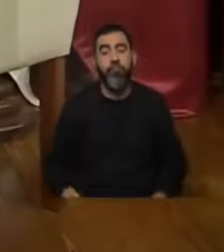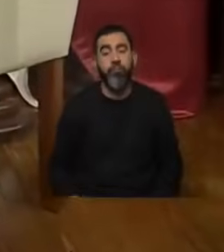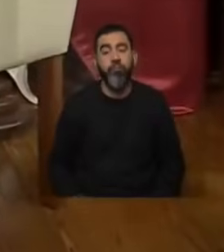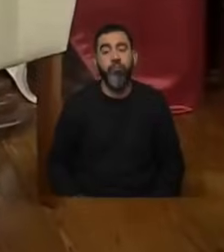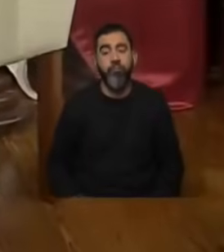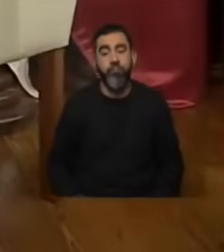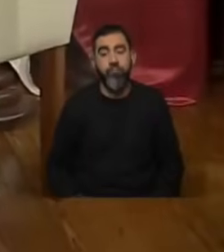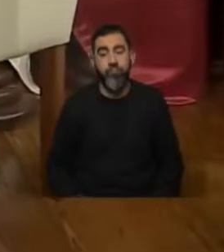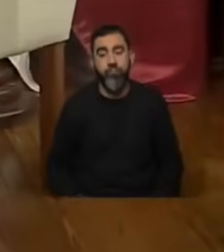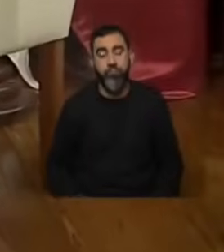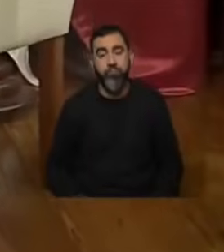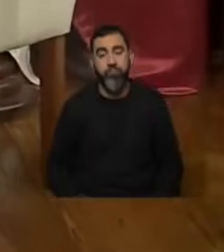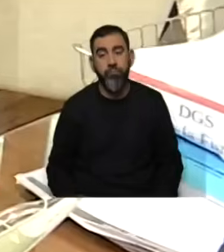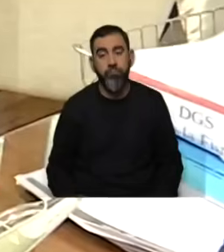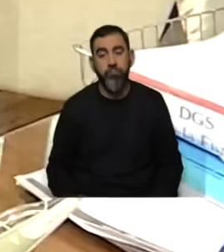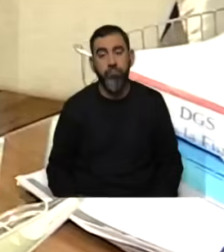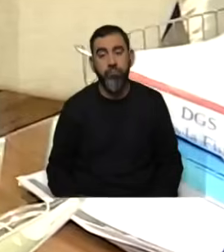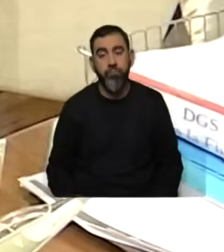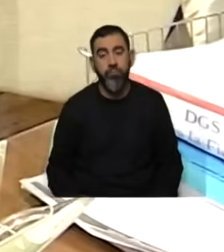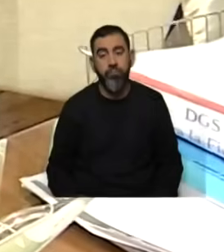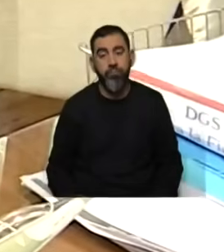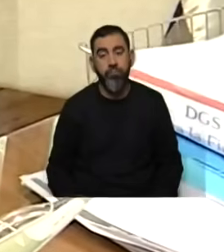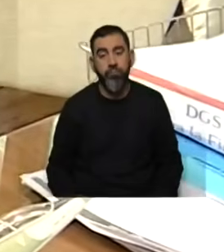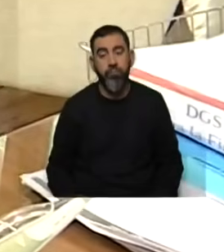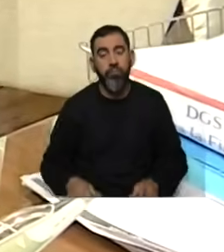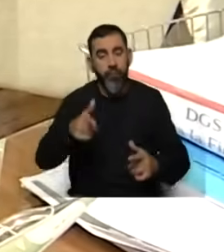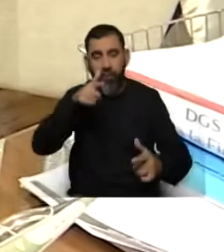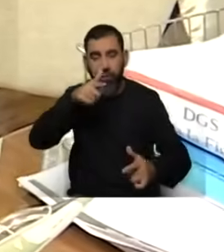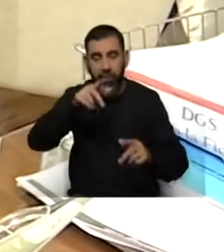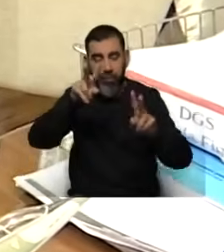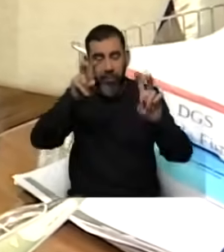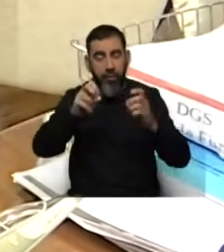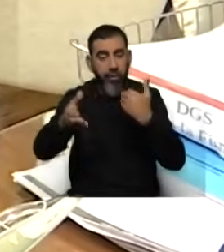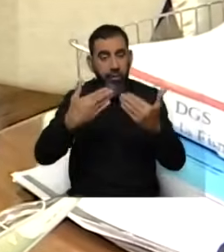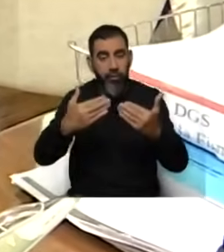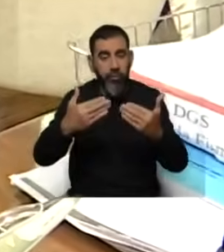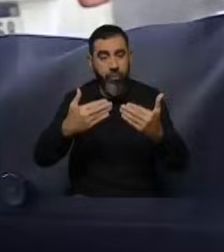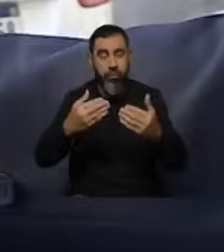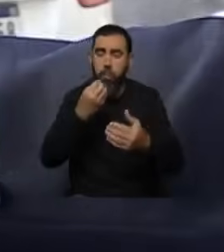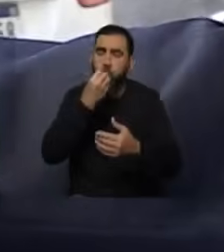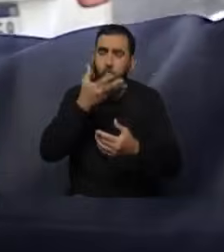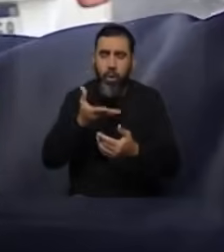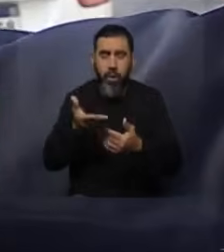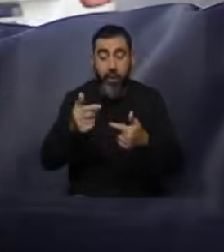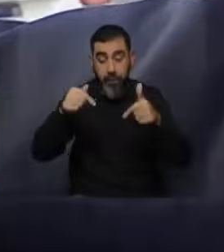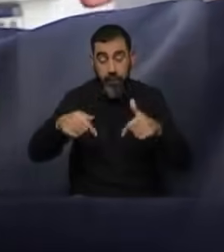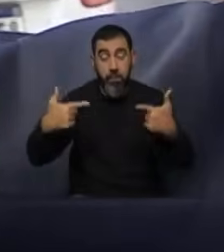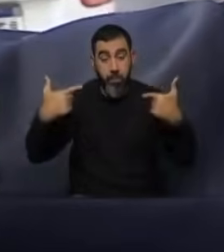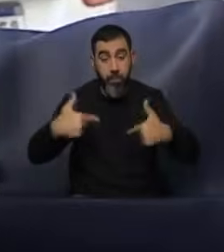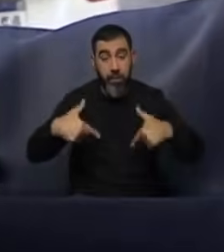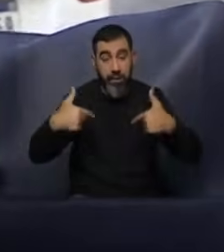con un un sentido muy práctico muy directo y muy afable el